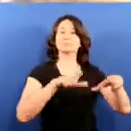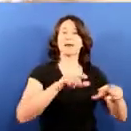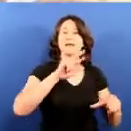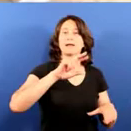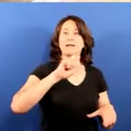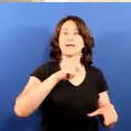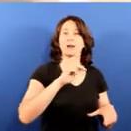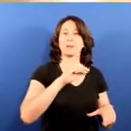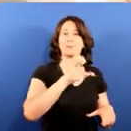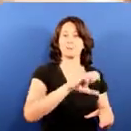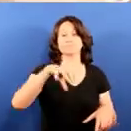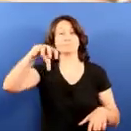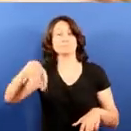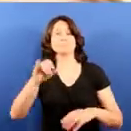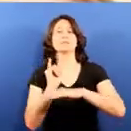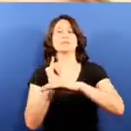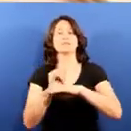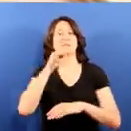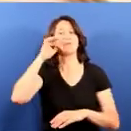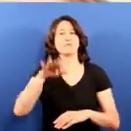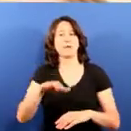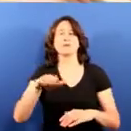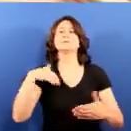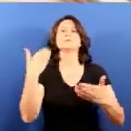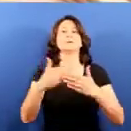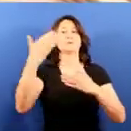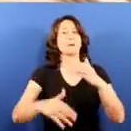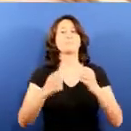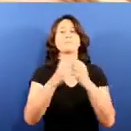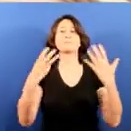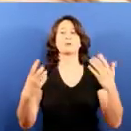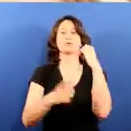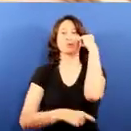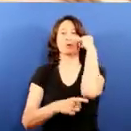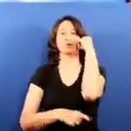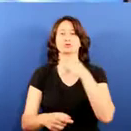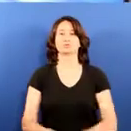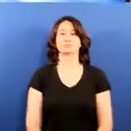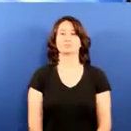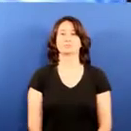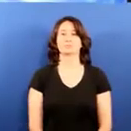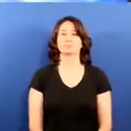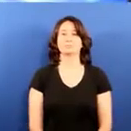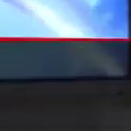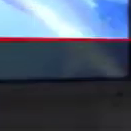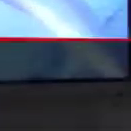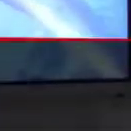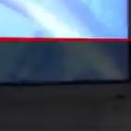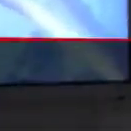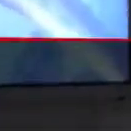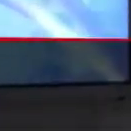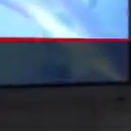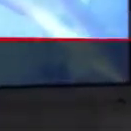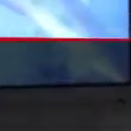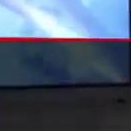mismos. La muestra, compuesta por documentos, fotografías y vídeos, se podrá ver en el Gabinete Abstracto de la Sala Recalde de la Diputación